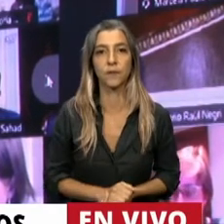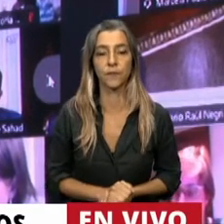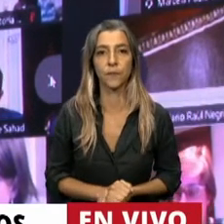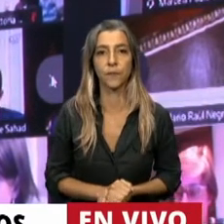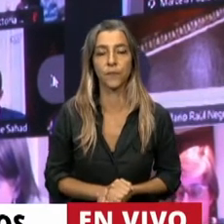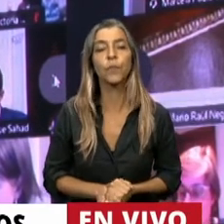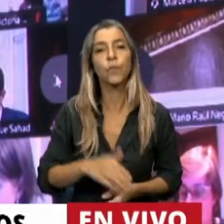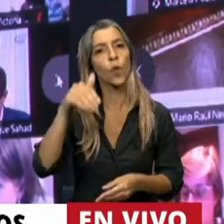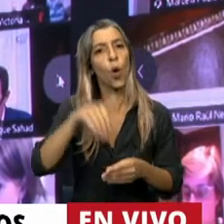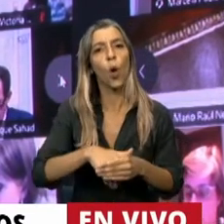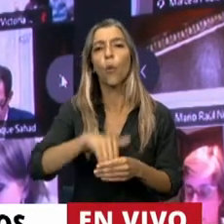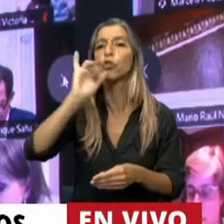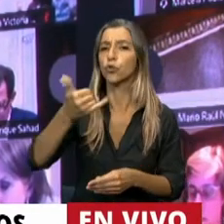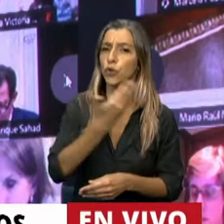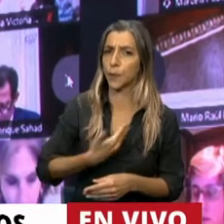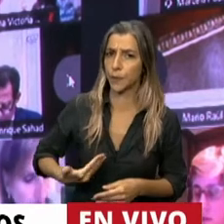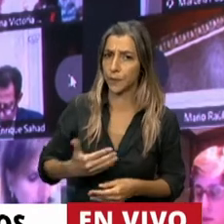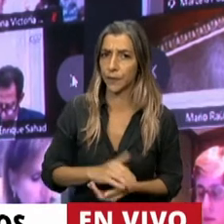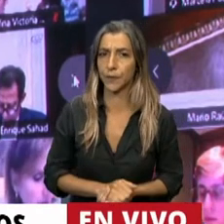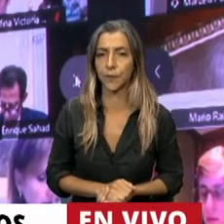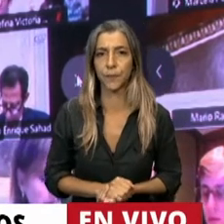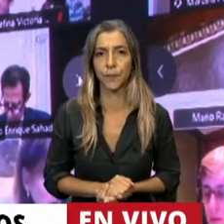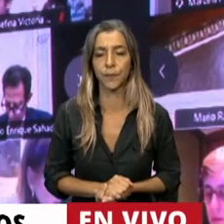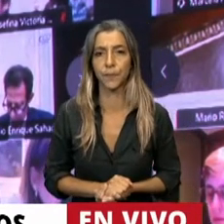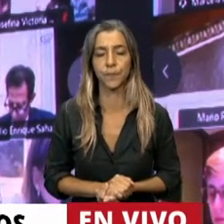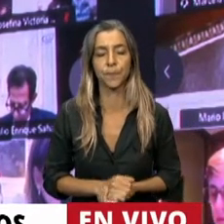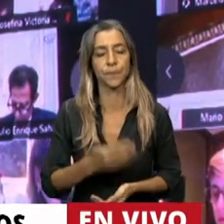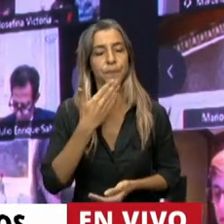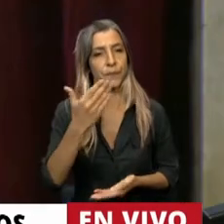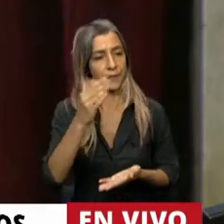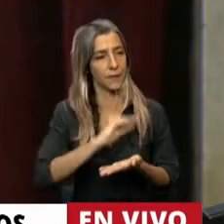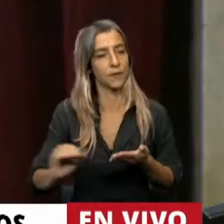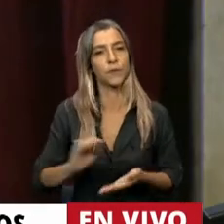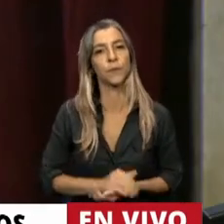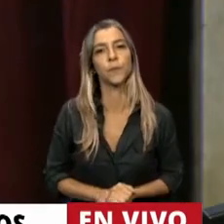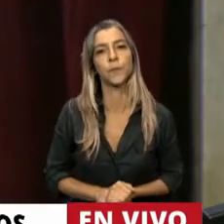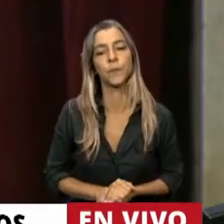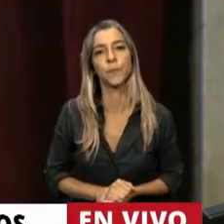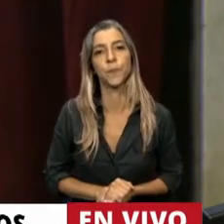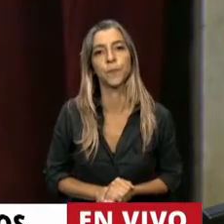votó afirmativamente señor presidente gracias a diputado